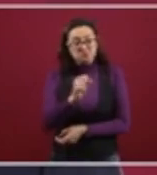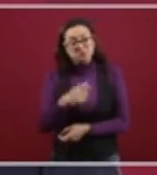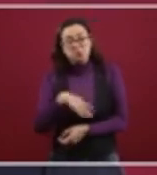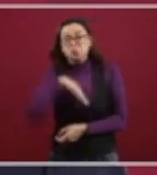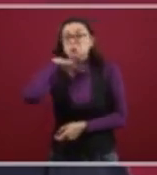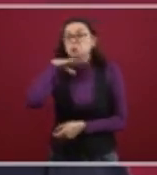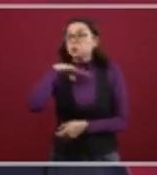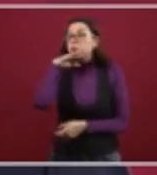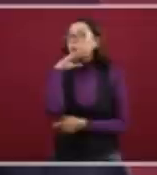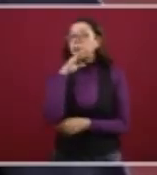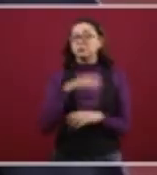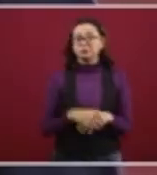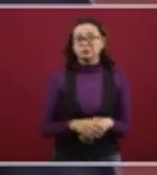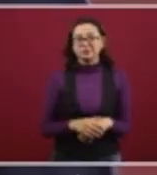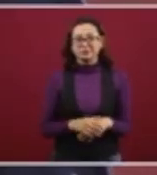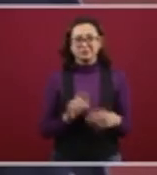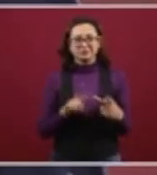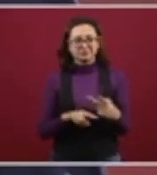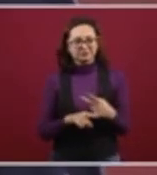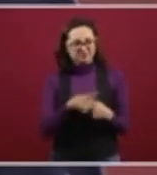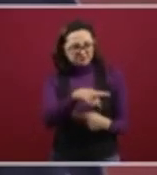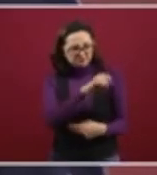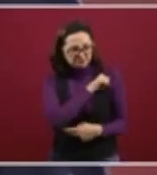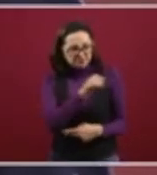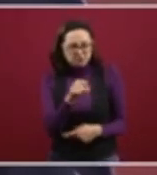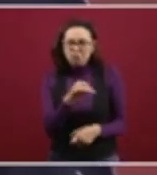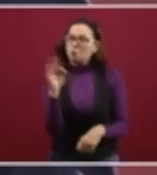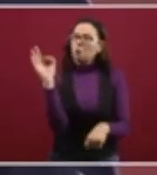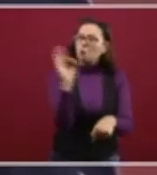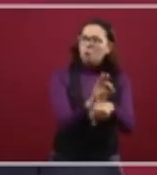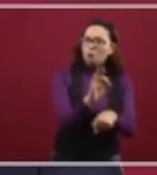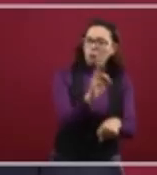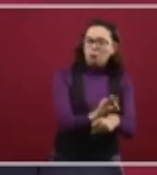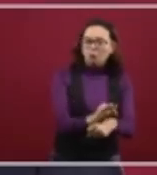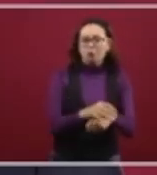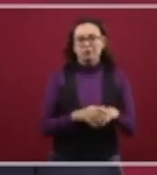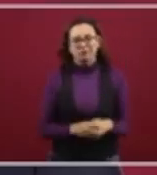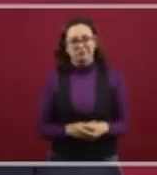el que se proteja al que cometa un ilícito.